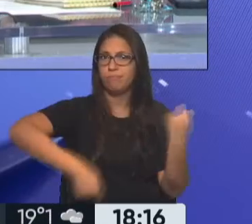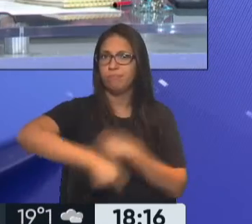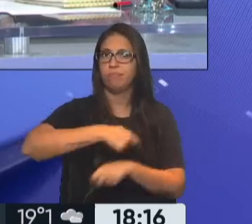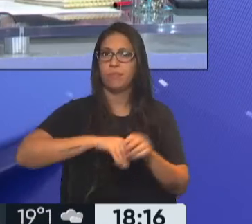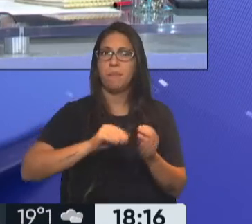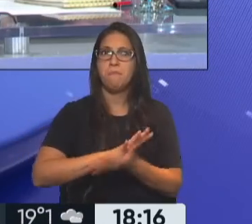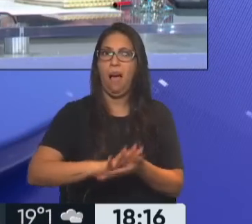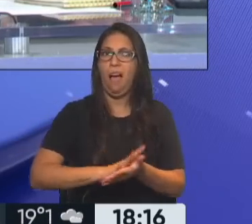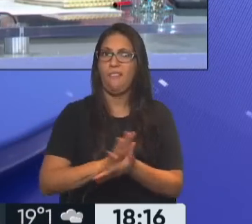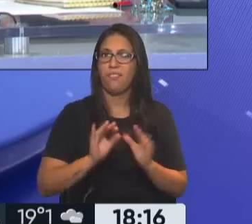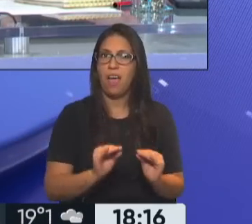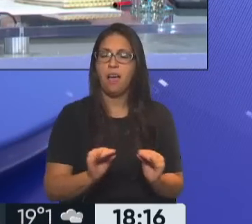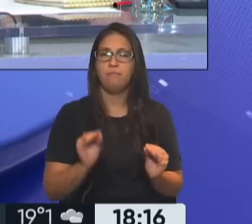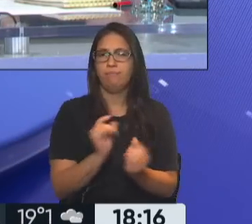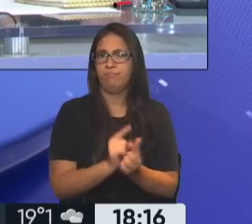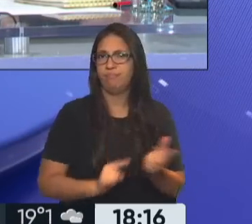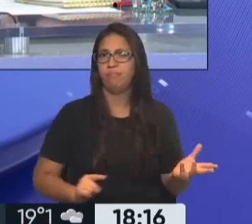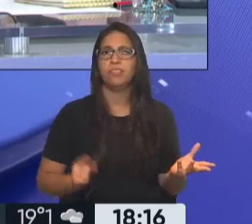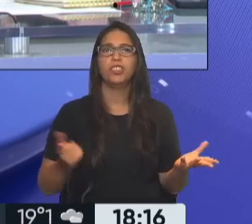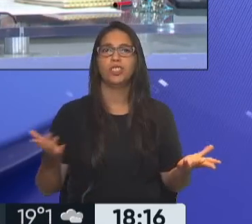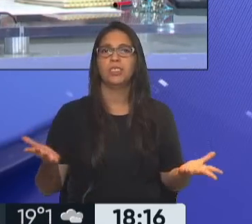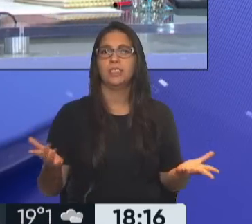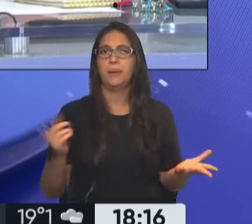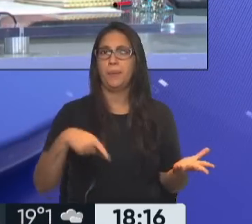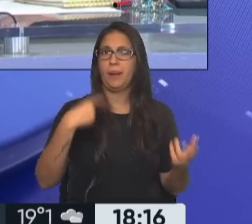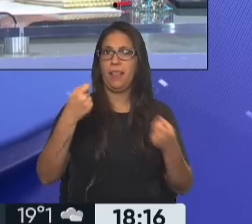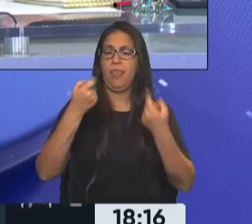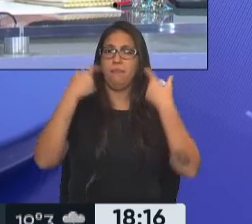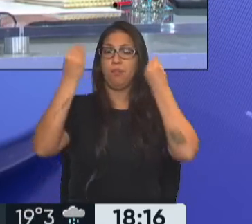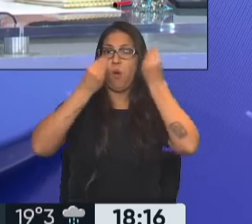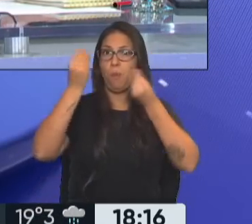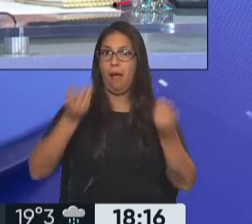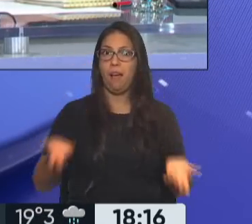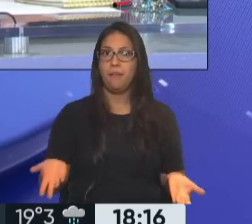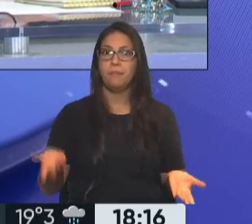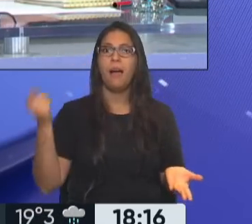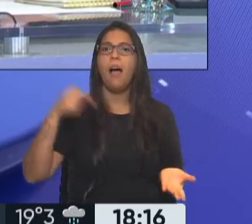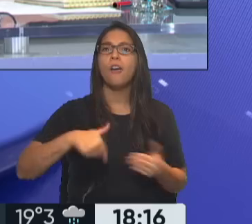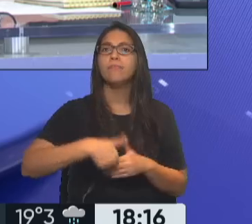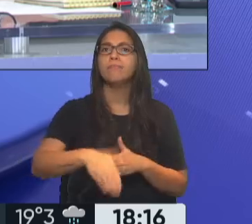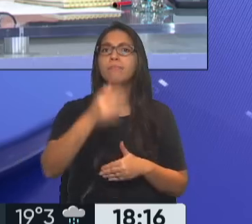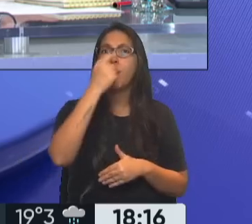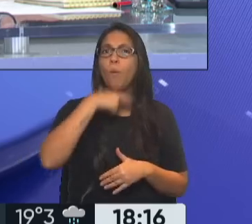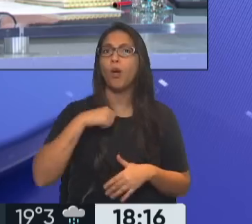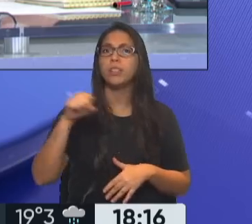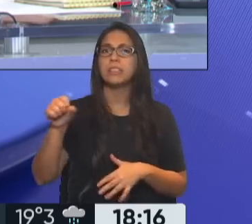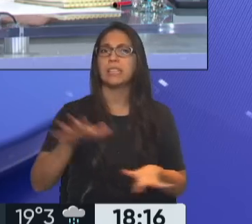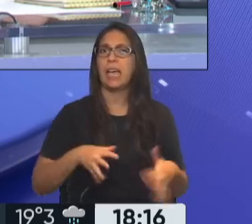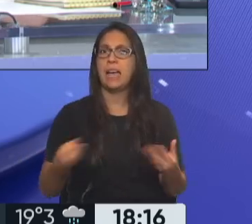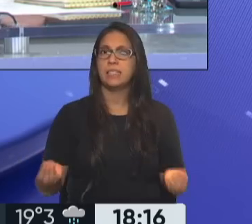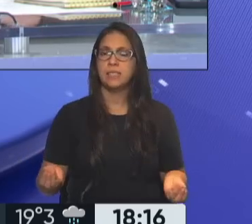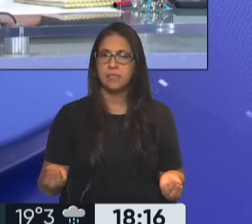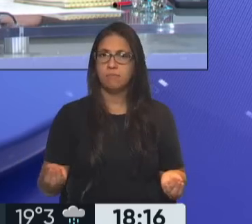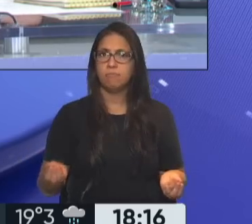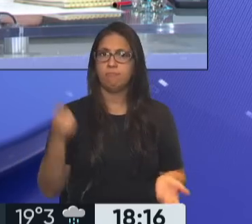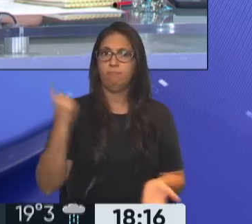otros aspectos, y esto, por supuesto, empieza a preocupar y mucho. Ahora la pregunta es, ¿qué va a hacer Gabriel Boric en este contexto? Porque la otra